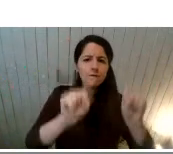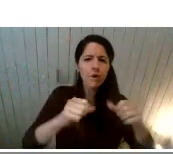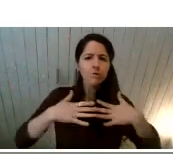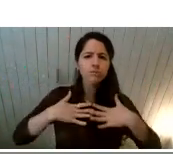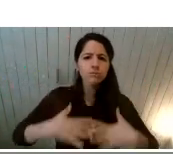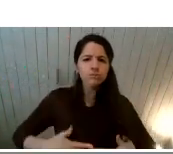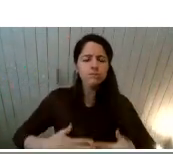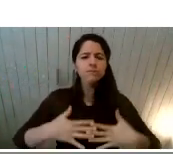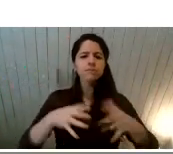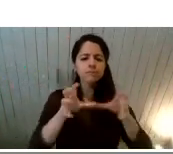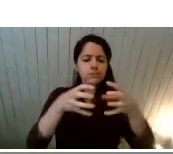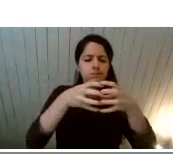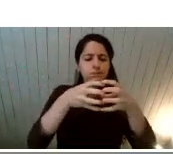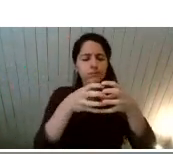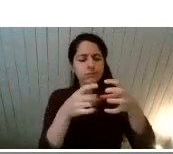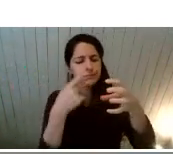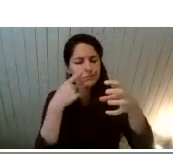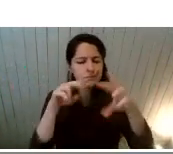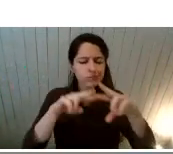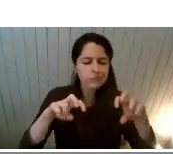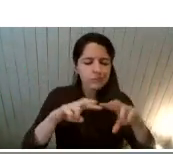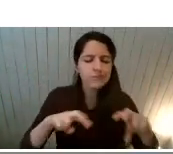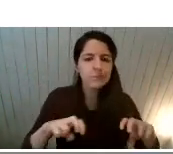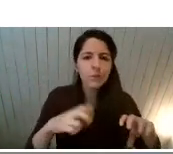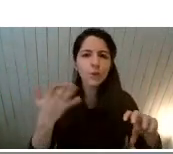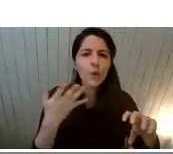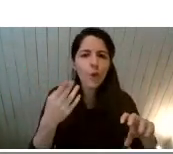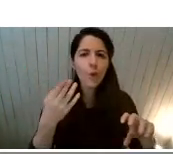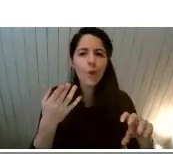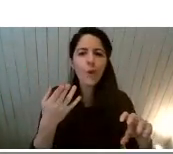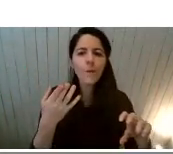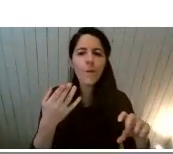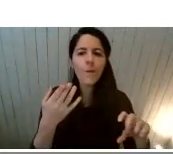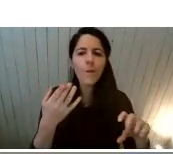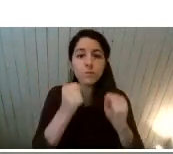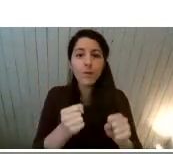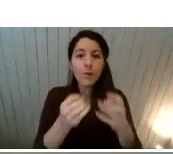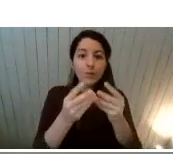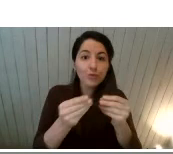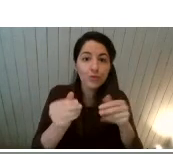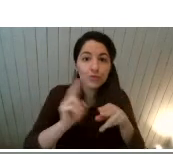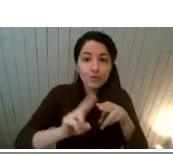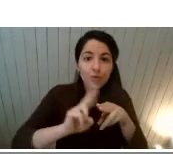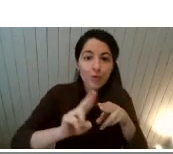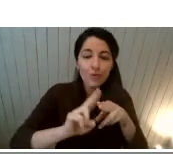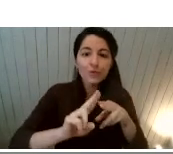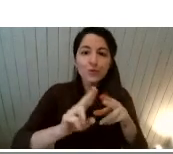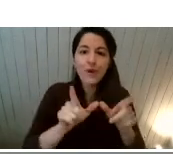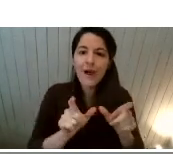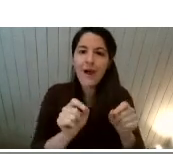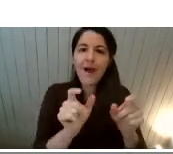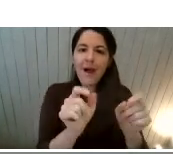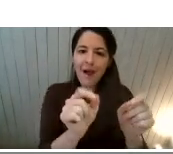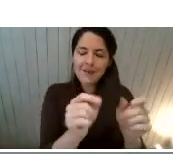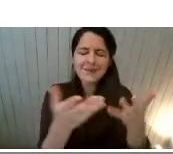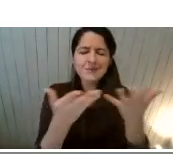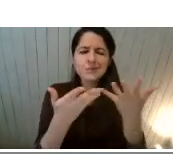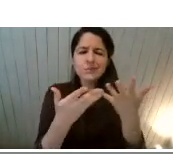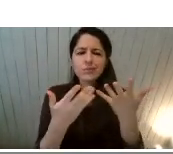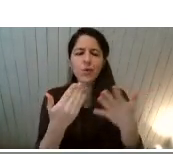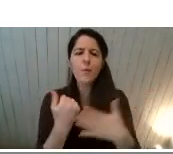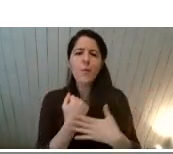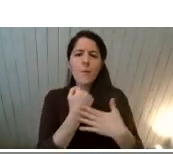conocer además cómo se podía tratar el cáncer mediante un procedimiento que se llamaba